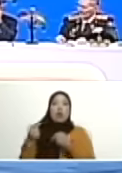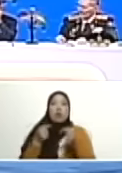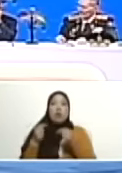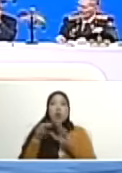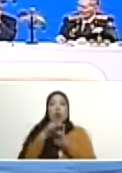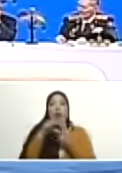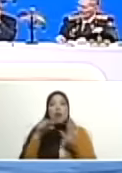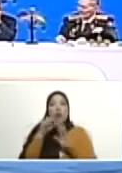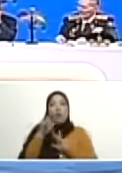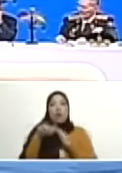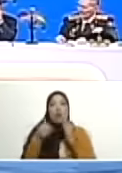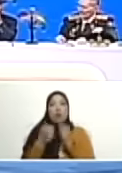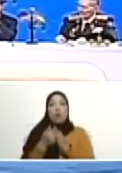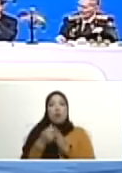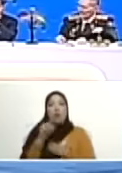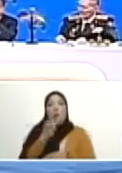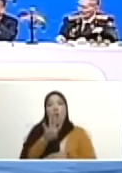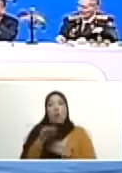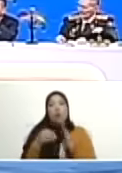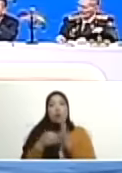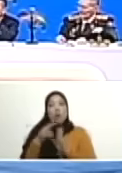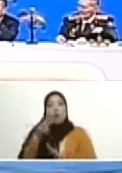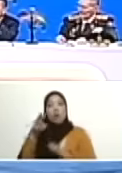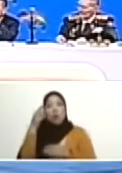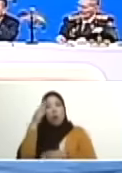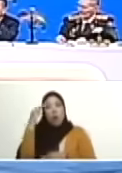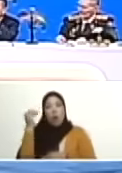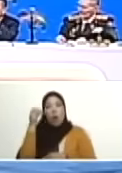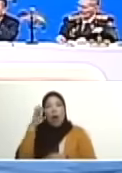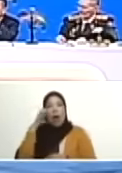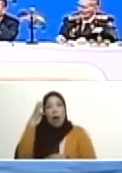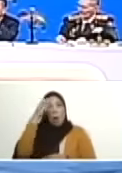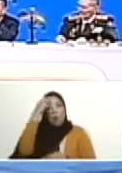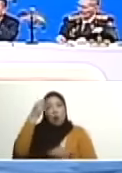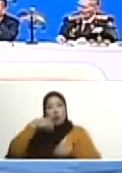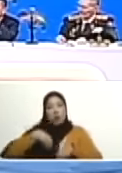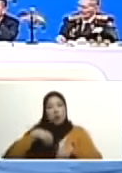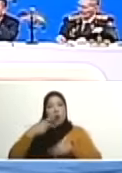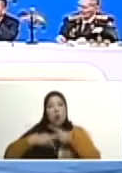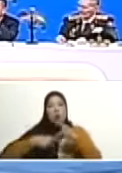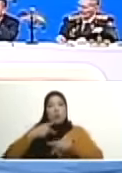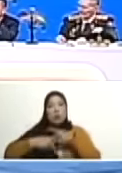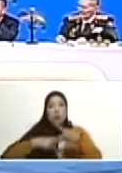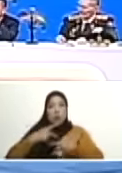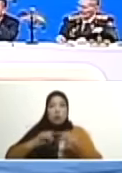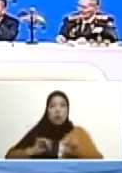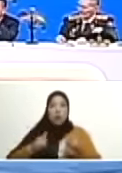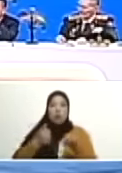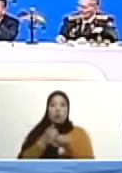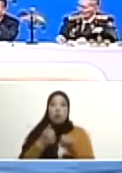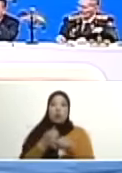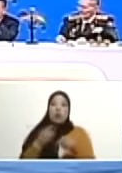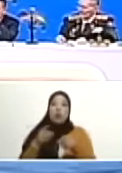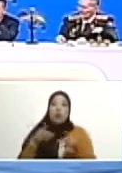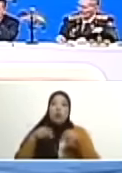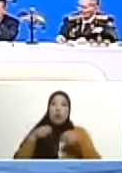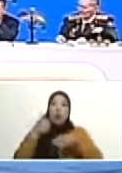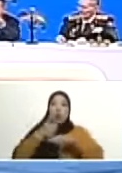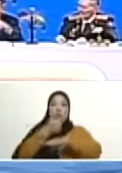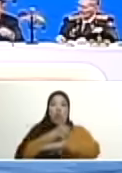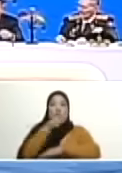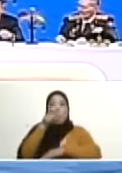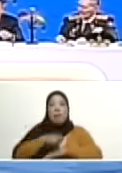artículo 4.2 del Acuerdo de Ginebra inicie el procedimiento para la designación del buen